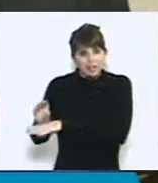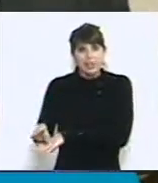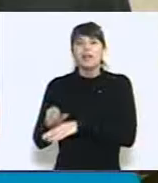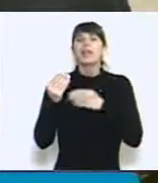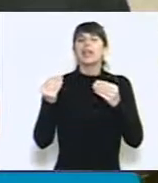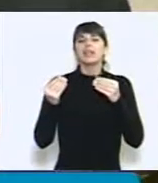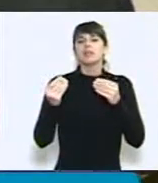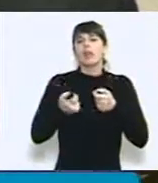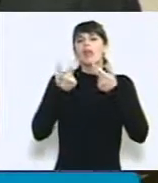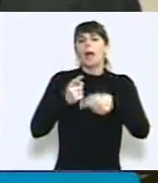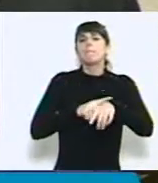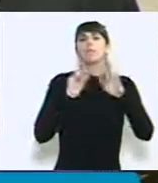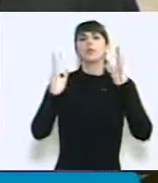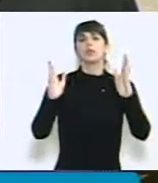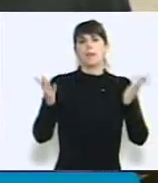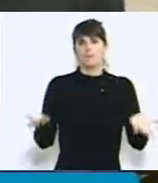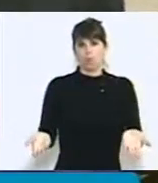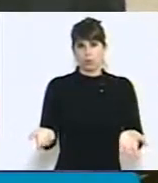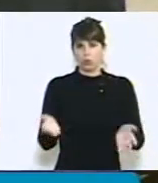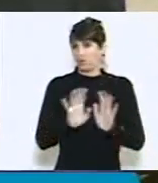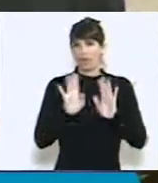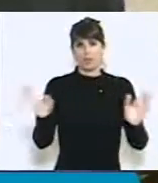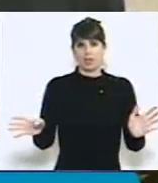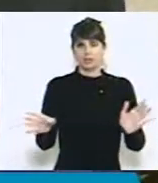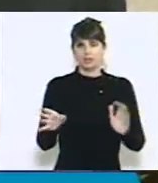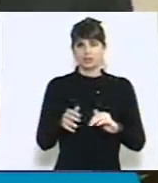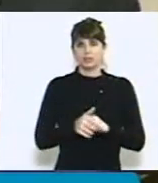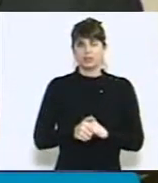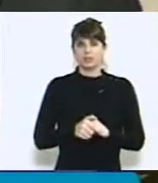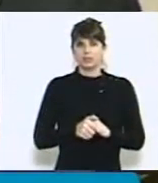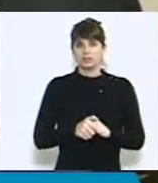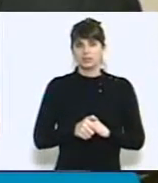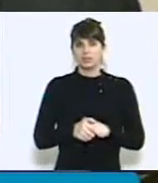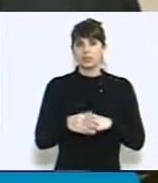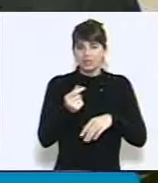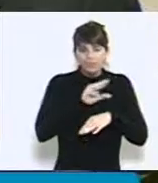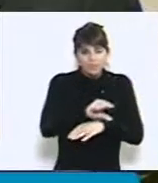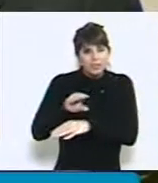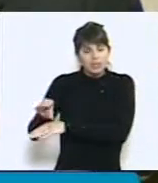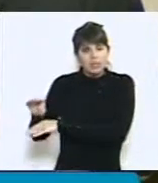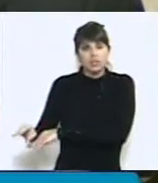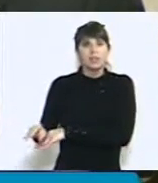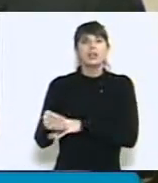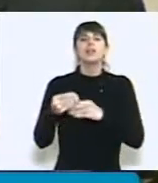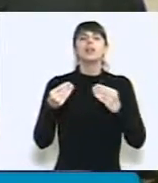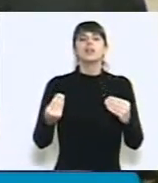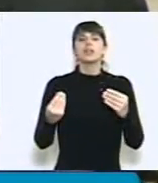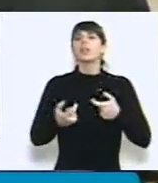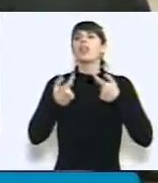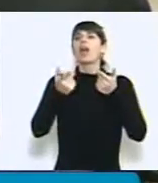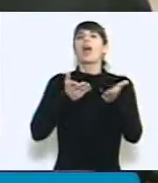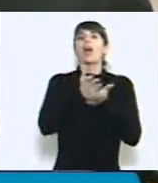respuestas pasajeras, coyunturales. Nunca podrían sustituir la verdadera